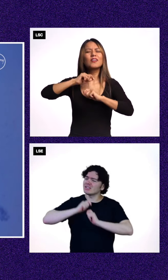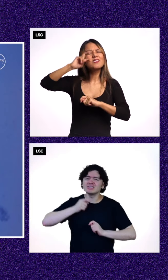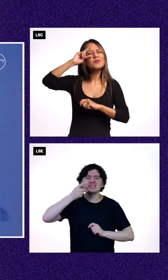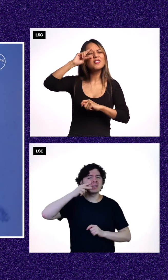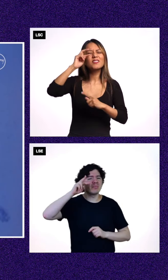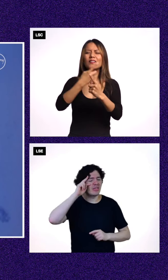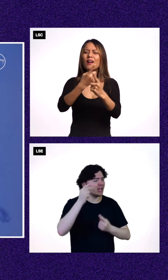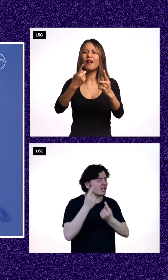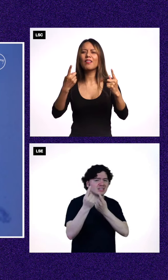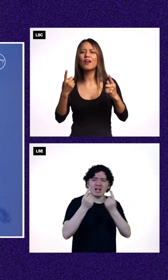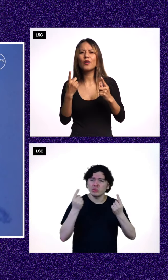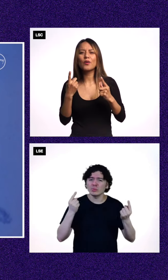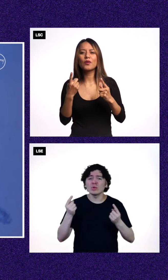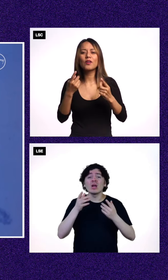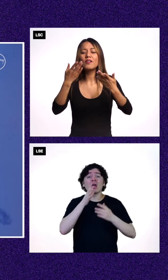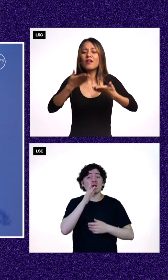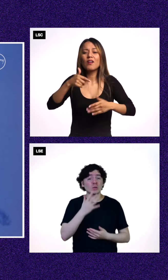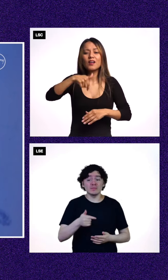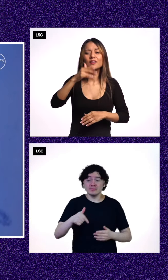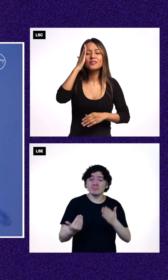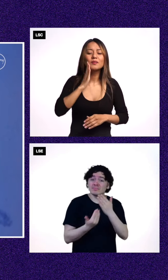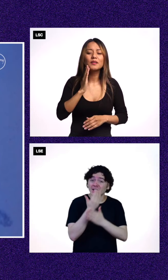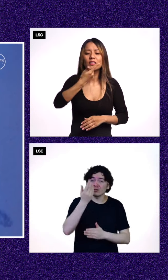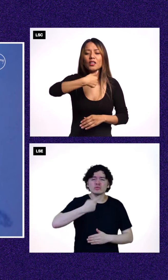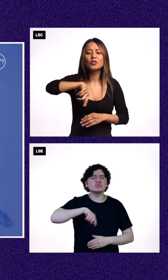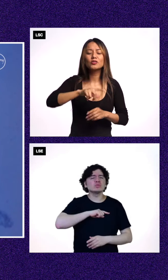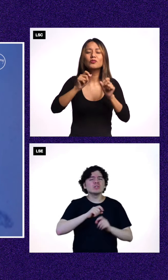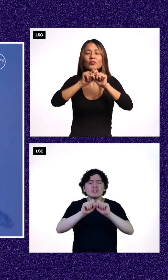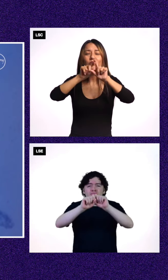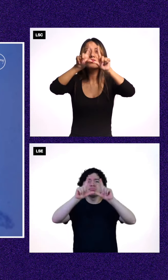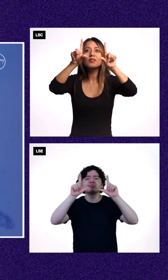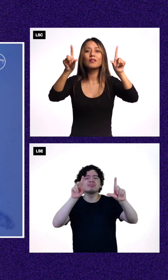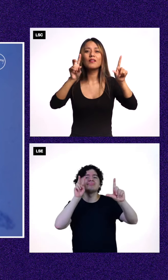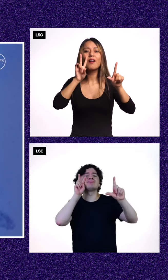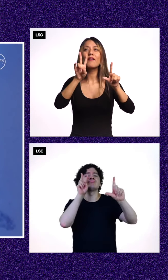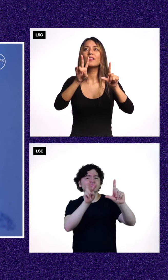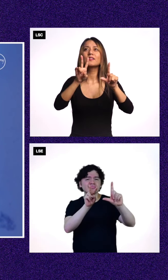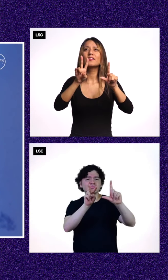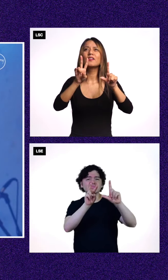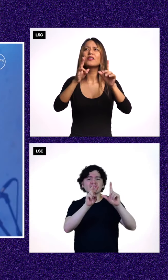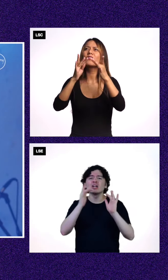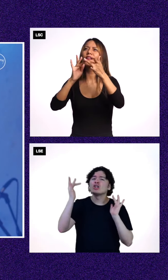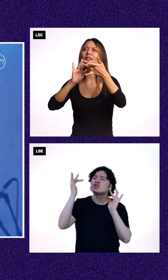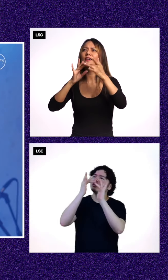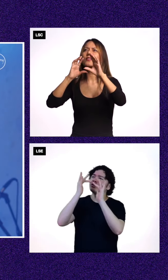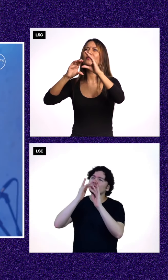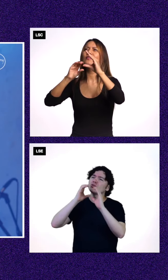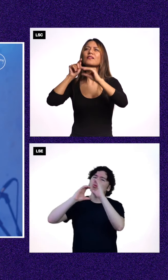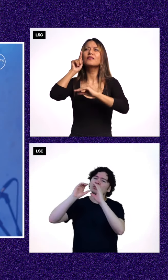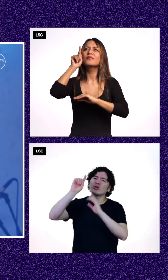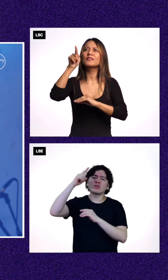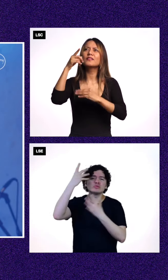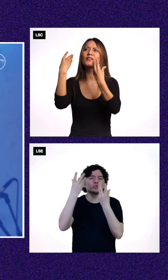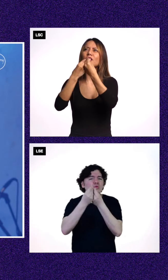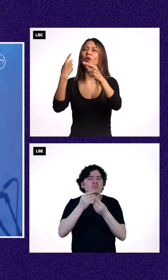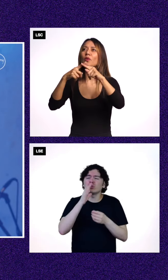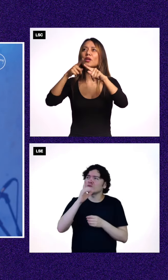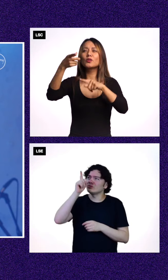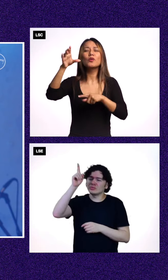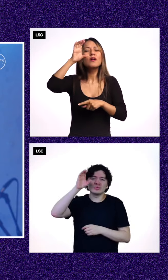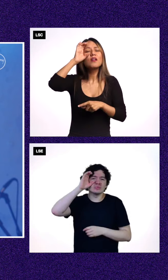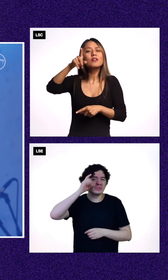intimidad esta mañana, todos en torno a nuestras pantallas, recordando que tú eres poderoso para escucharnos, tú eres poderoso para